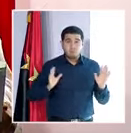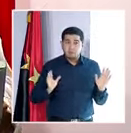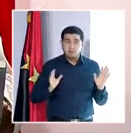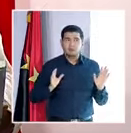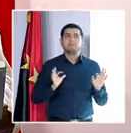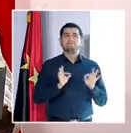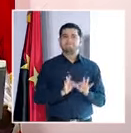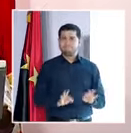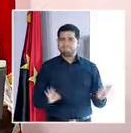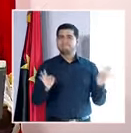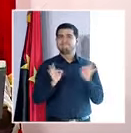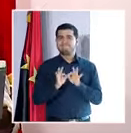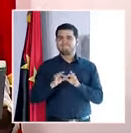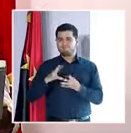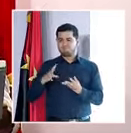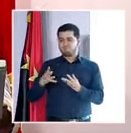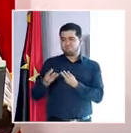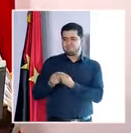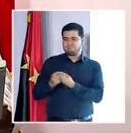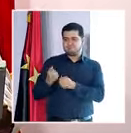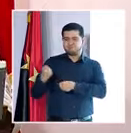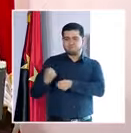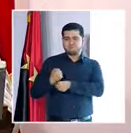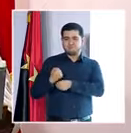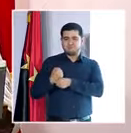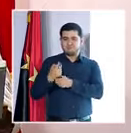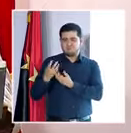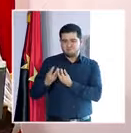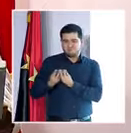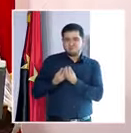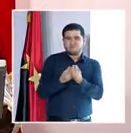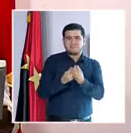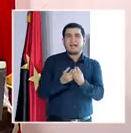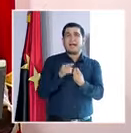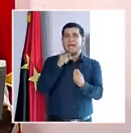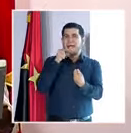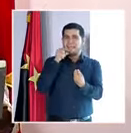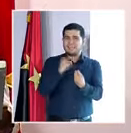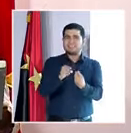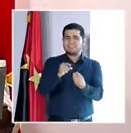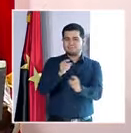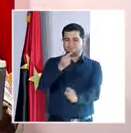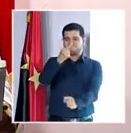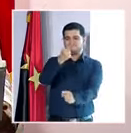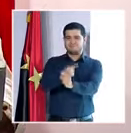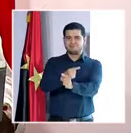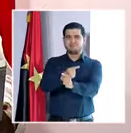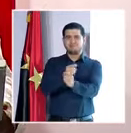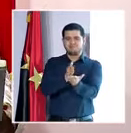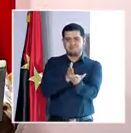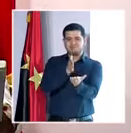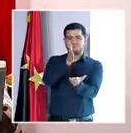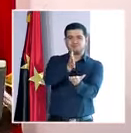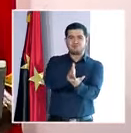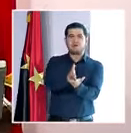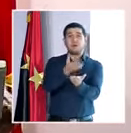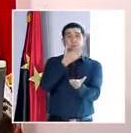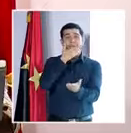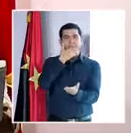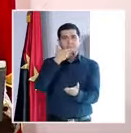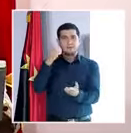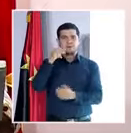equipo, son el camino cierto para llegar a un mejor norte